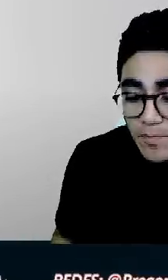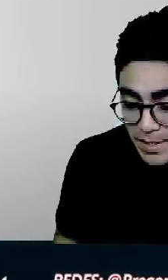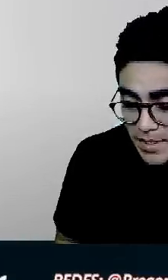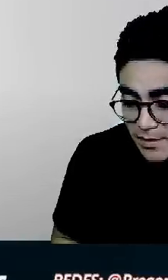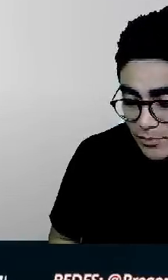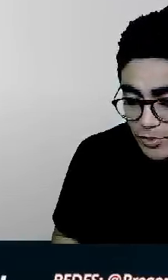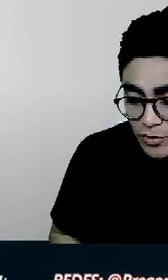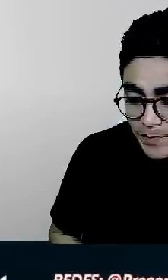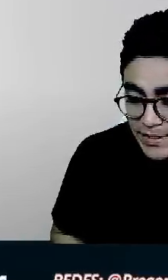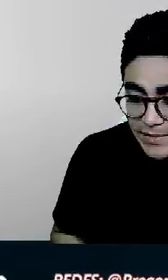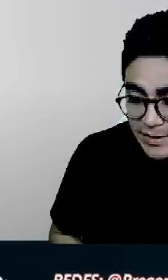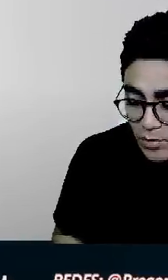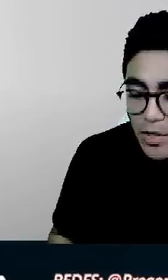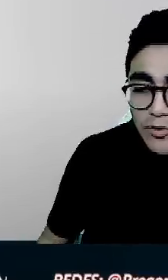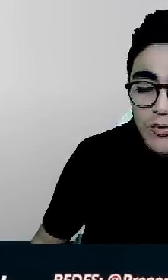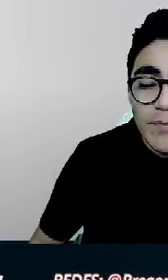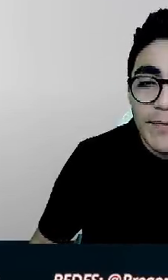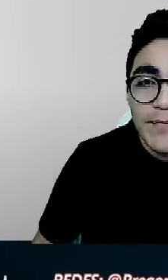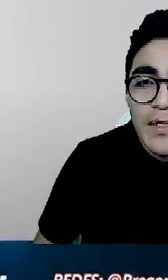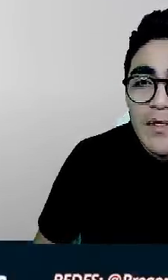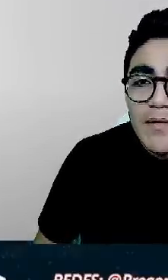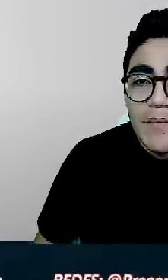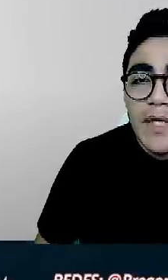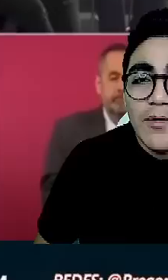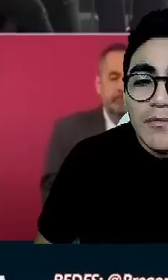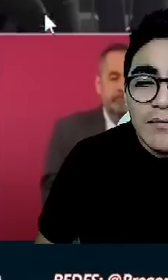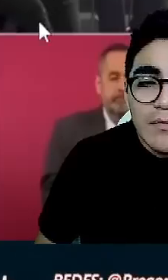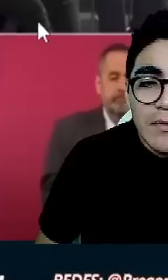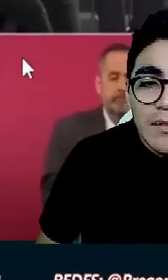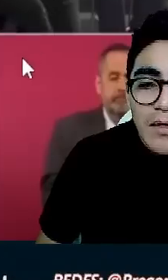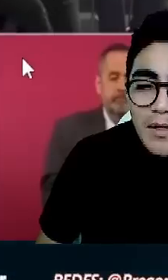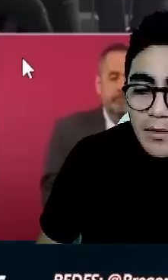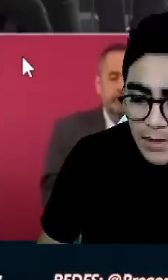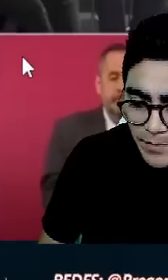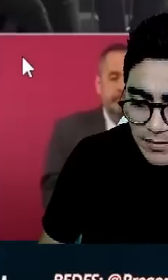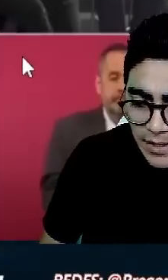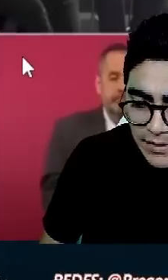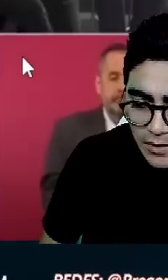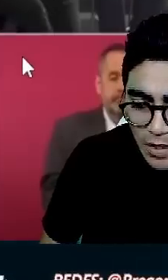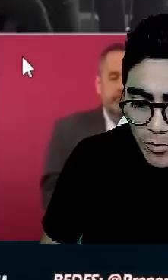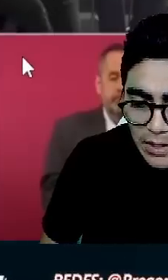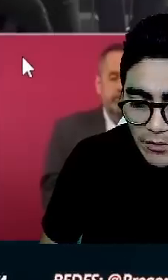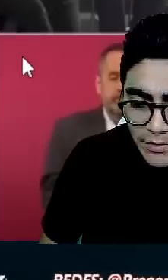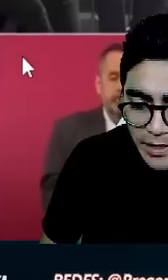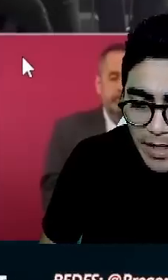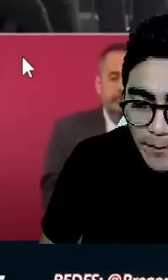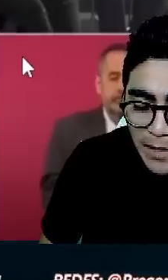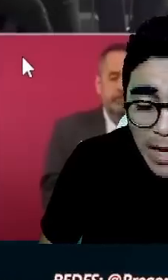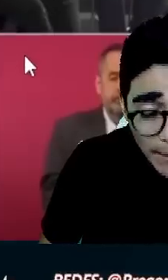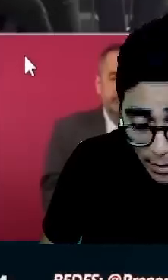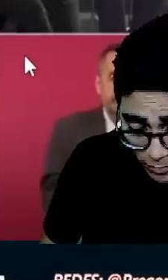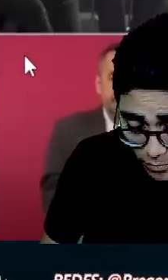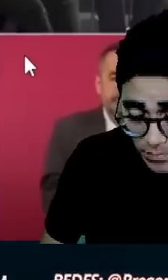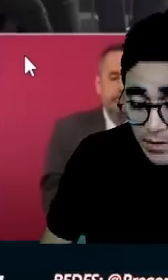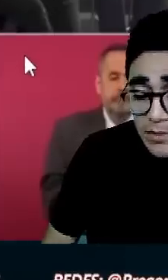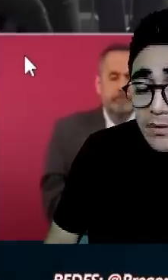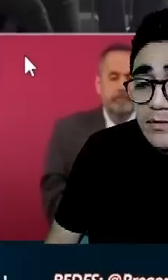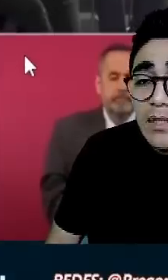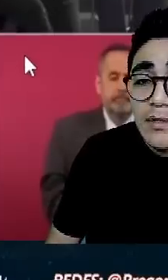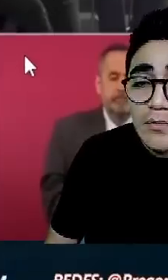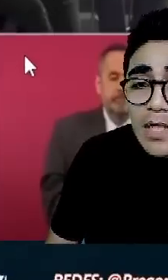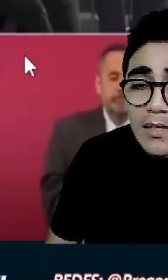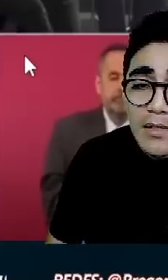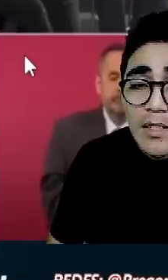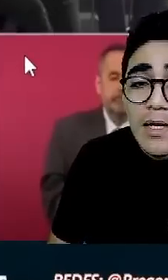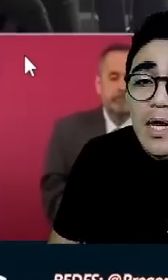En compañía de los otros panistas, como acostumbran. Pero también se le siguió abordando el tema a Pablo Gómez,